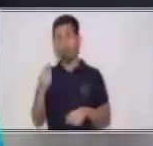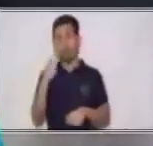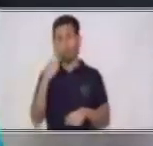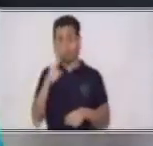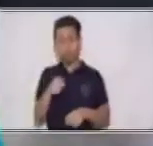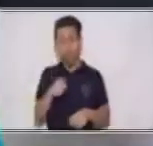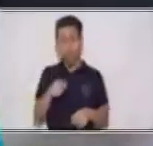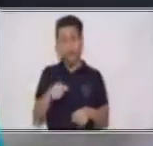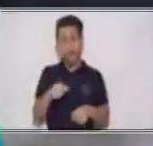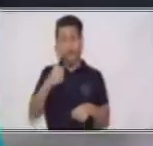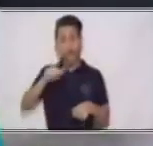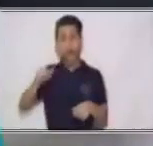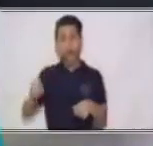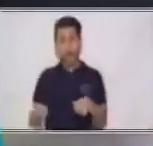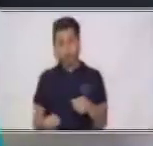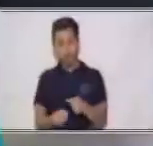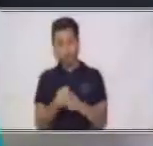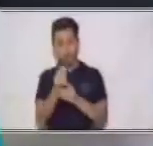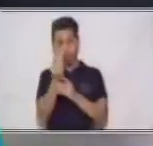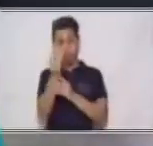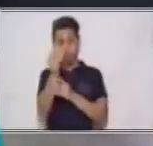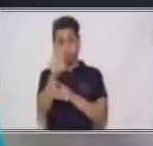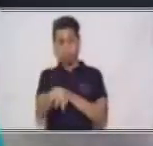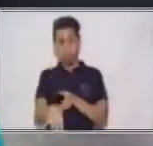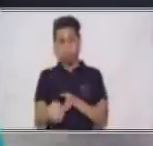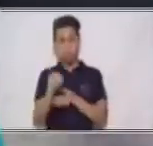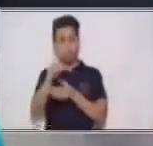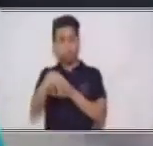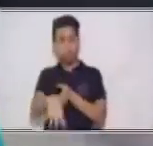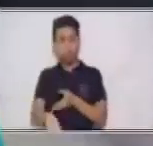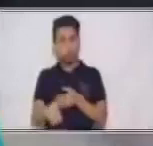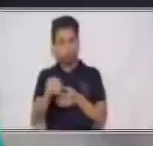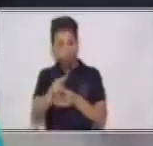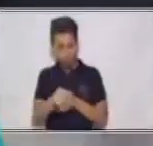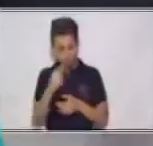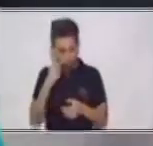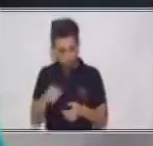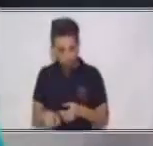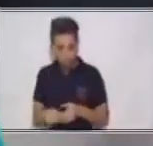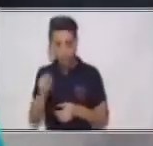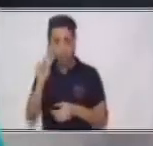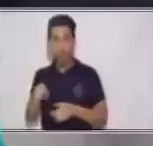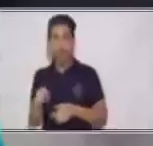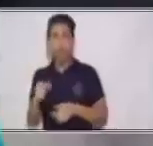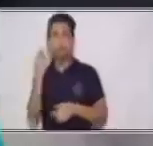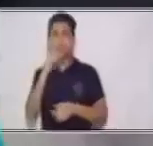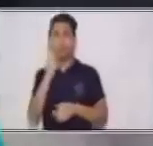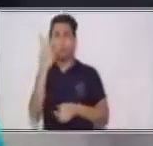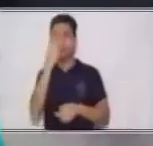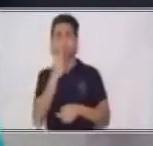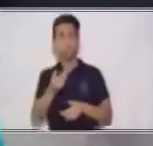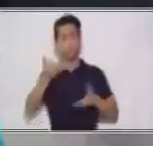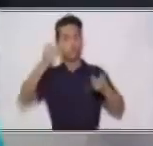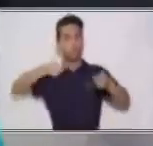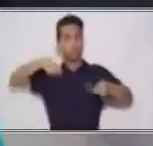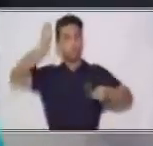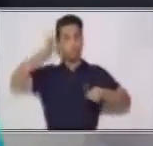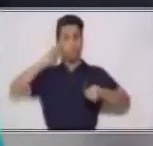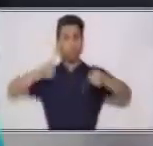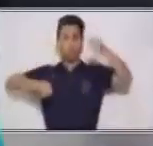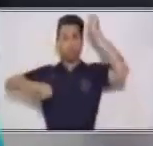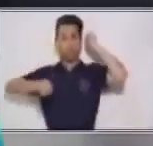nacimiento de agua. Cuando él encontró ese nacimiento de agua se acercó y vio que había una mujer muy hermosa bañándose en ese nacimiento de